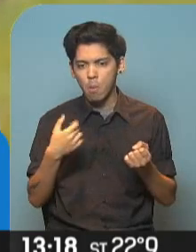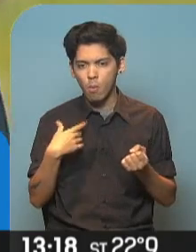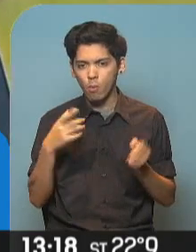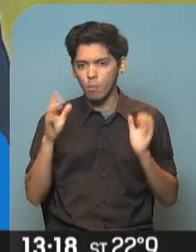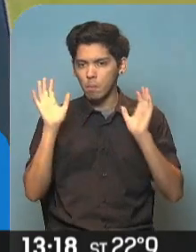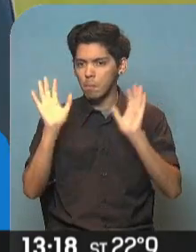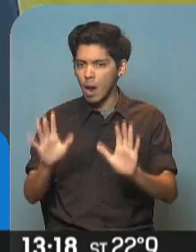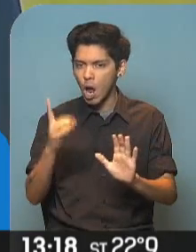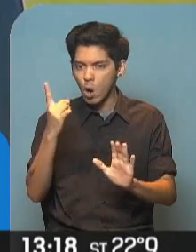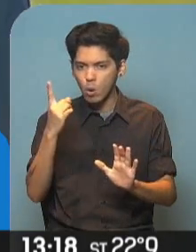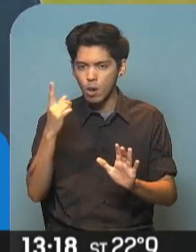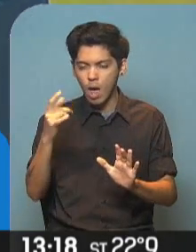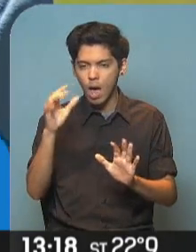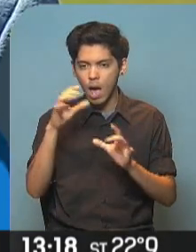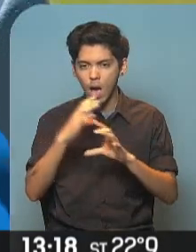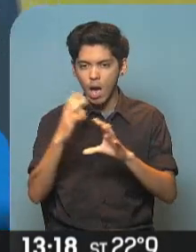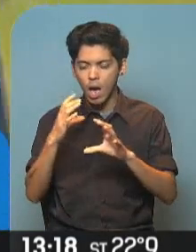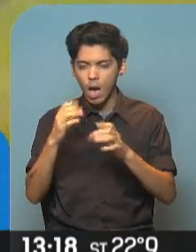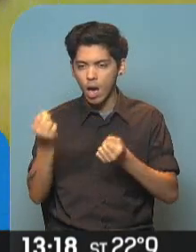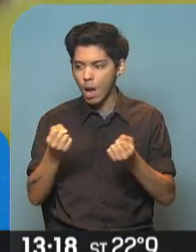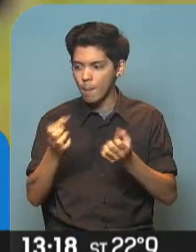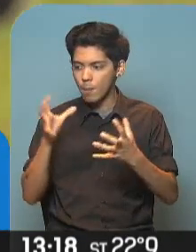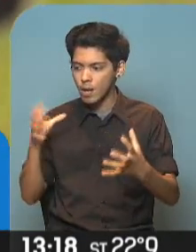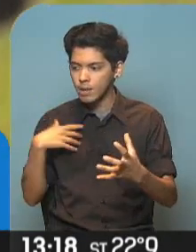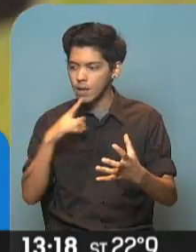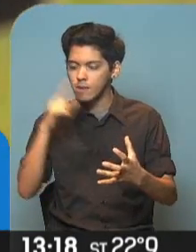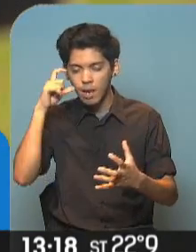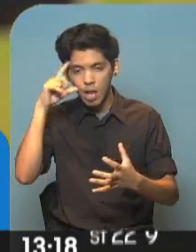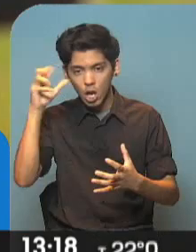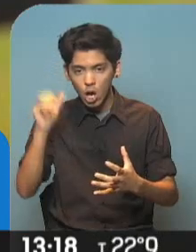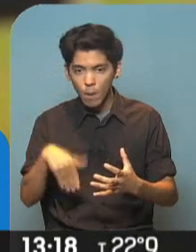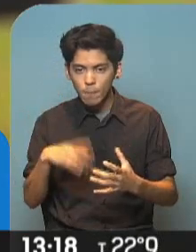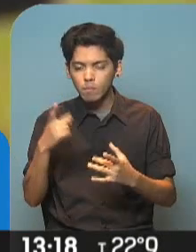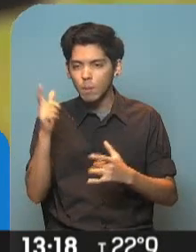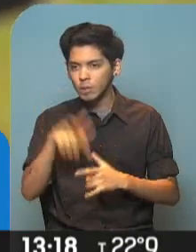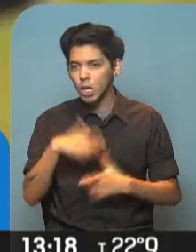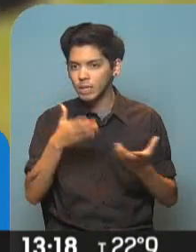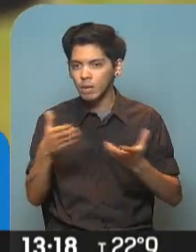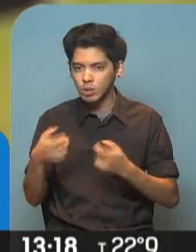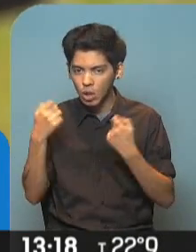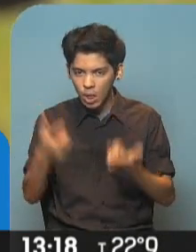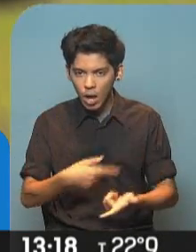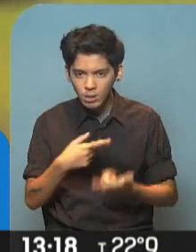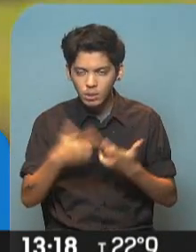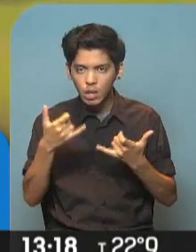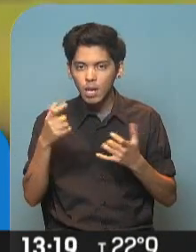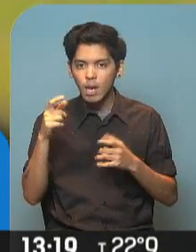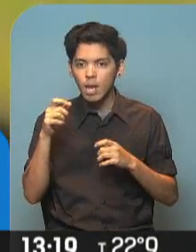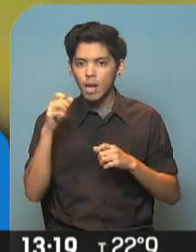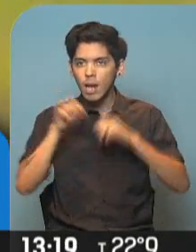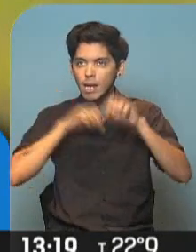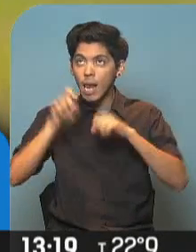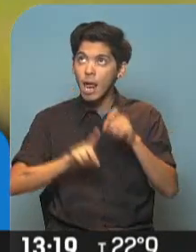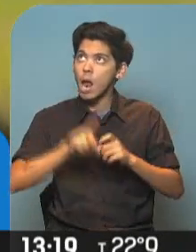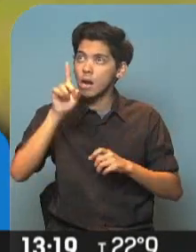una camioneta de Telecom. Uno piensa que son gente que está trabajando, que está haciendo un servicio, tiene la escalera arriba,